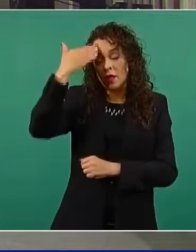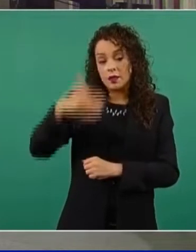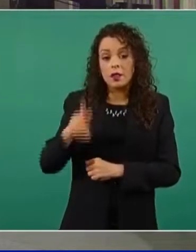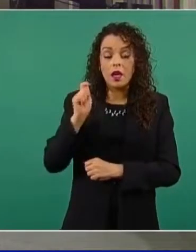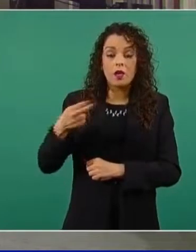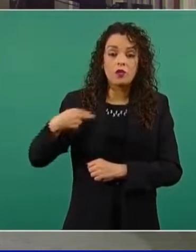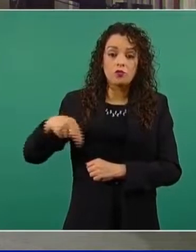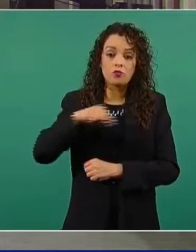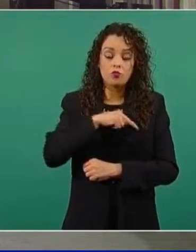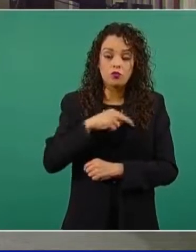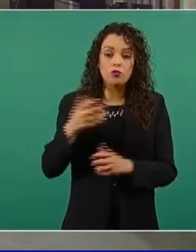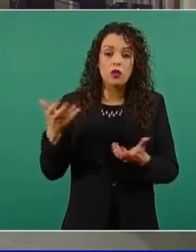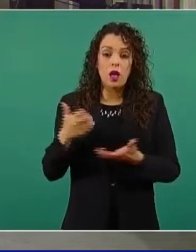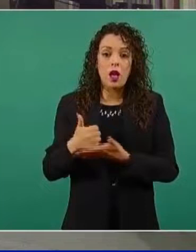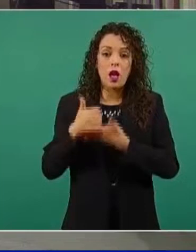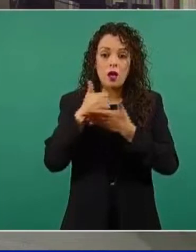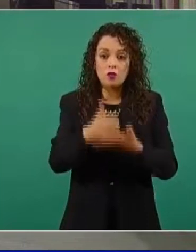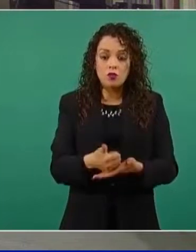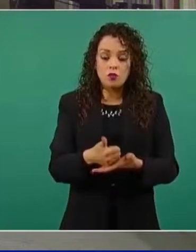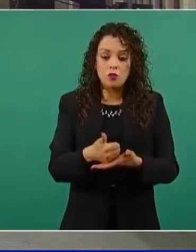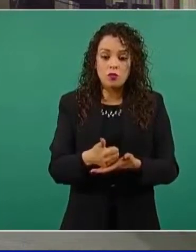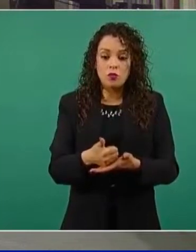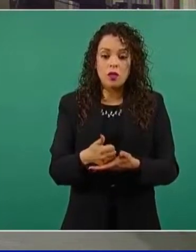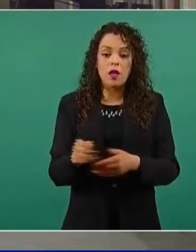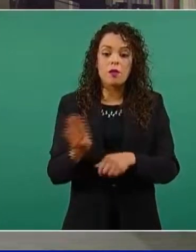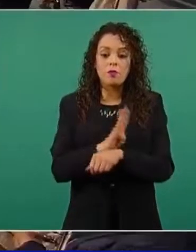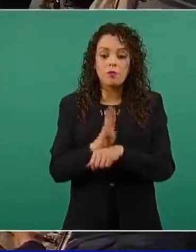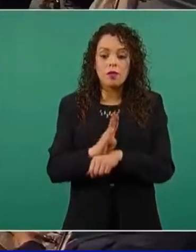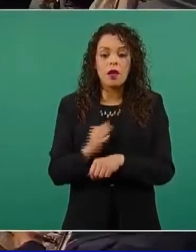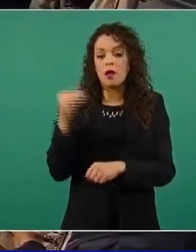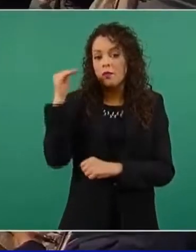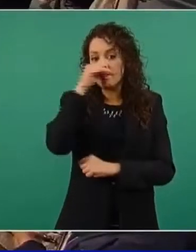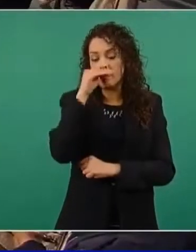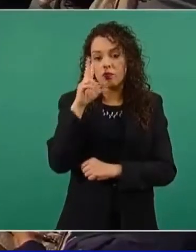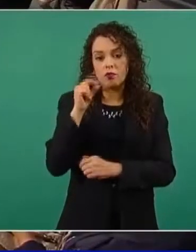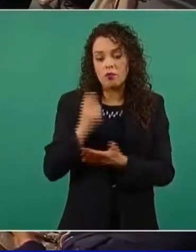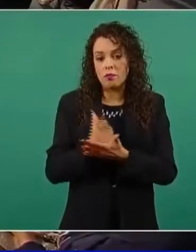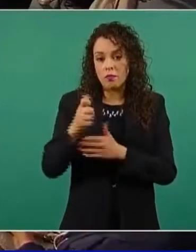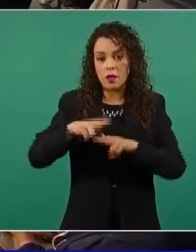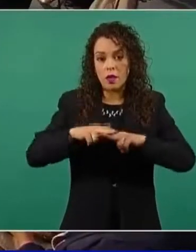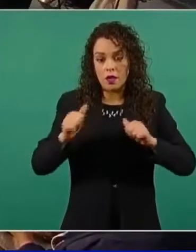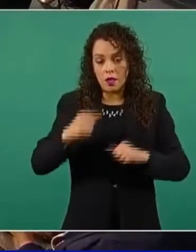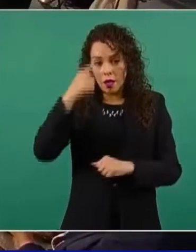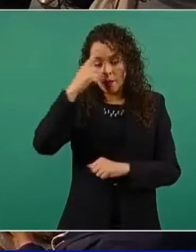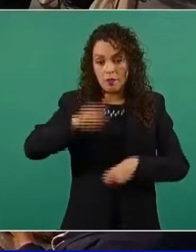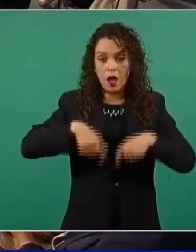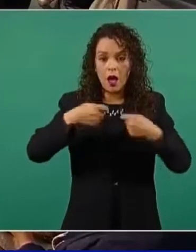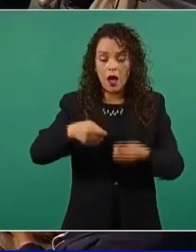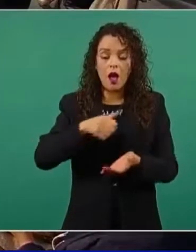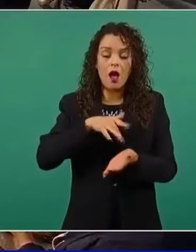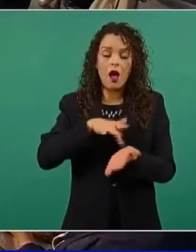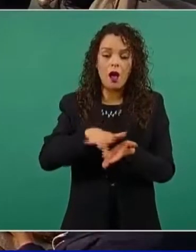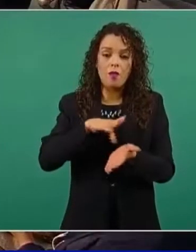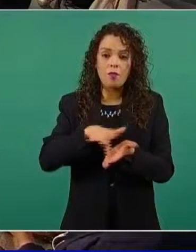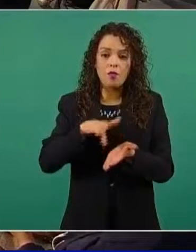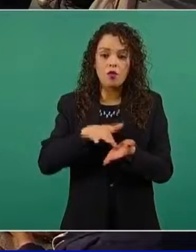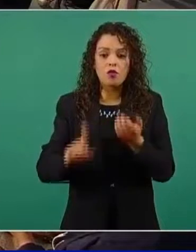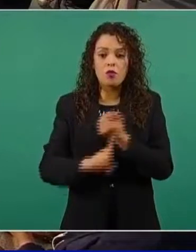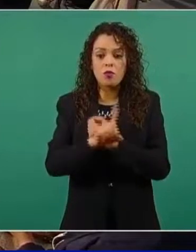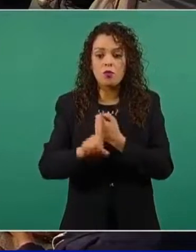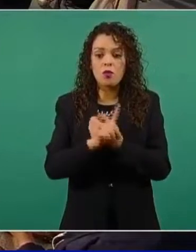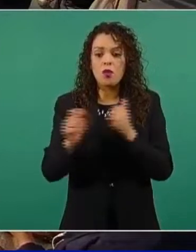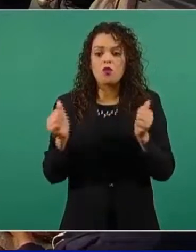hacer trabajo pro bono en beneficio de las personas que tienen problemáticas básicamente relacionadas